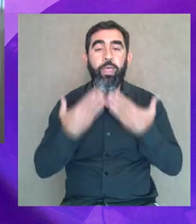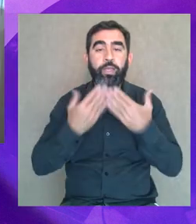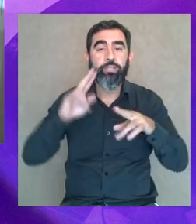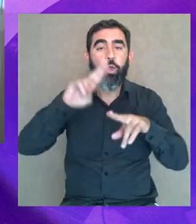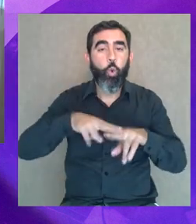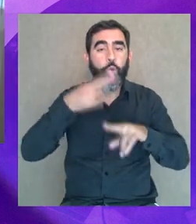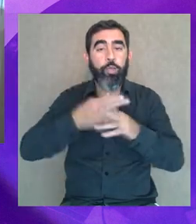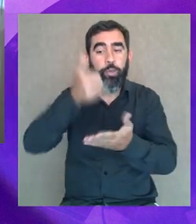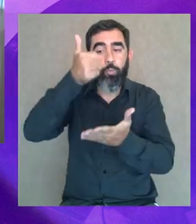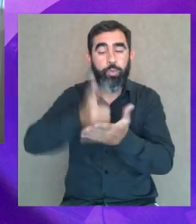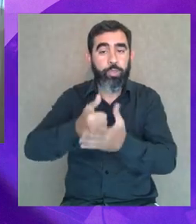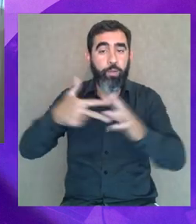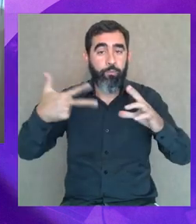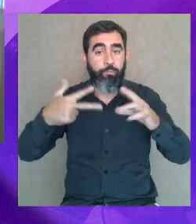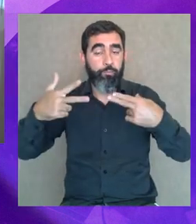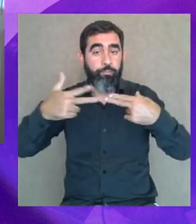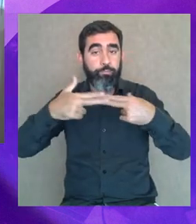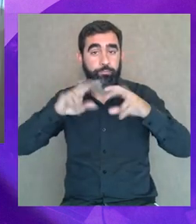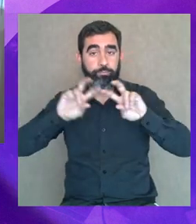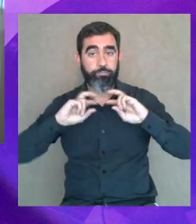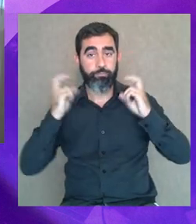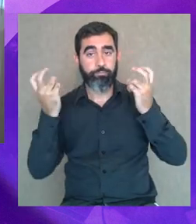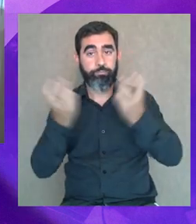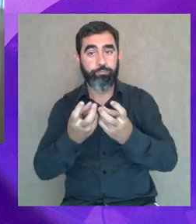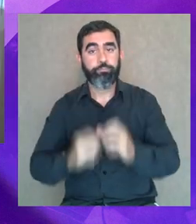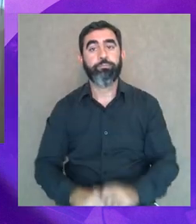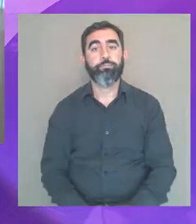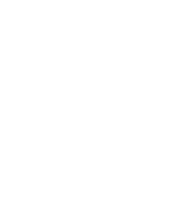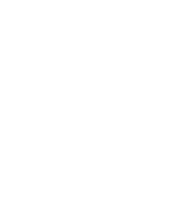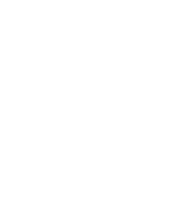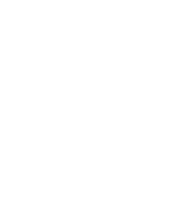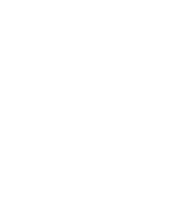gracias una vez más por acompañarnos en perifoneos online